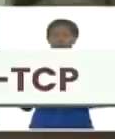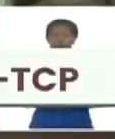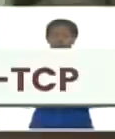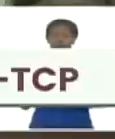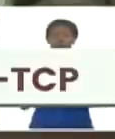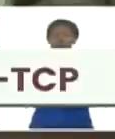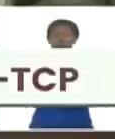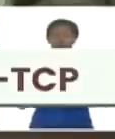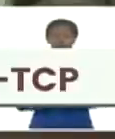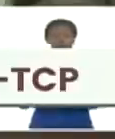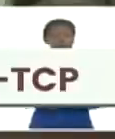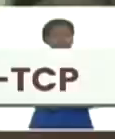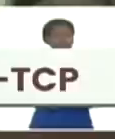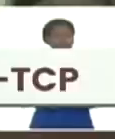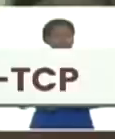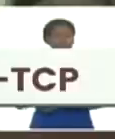And the declaration, la declaración